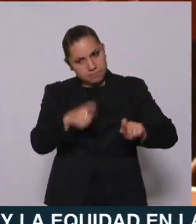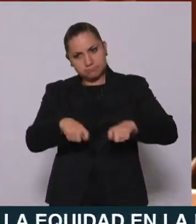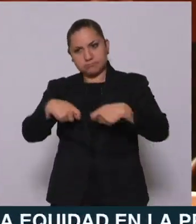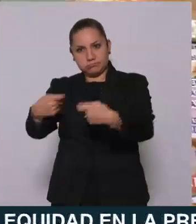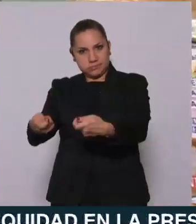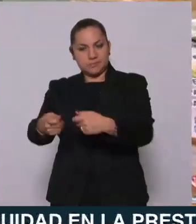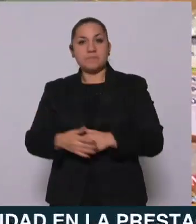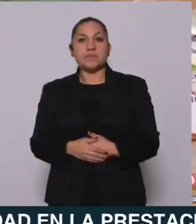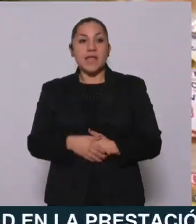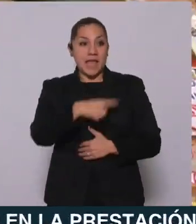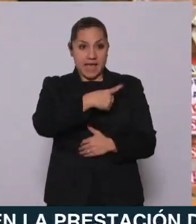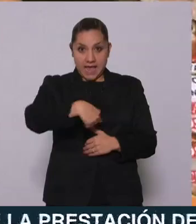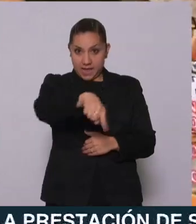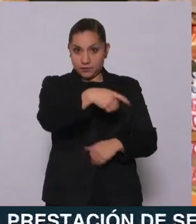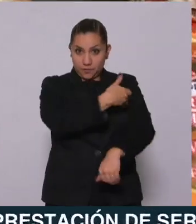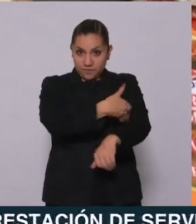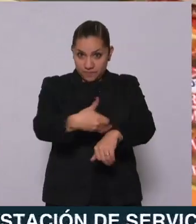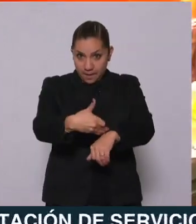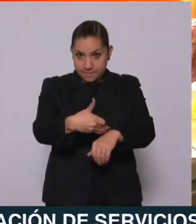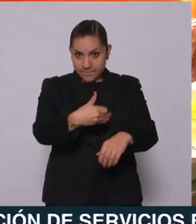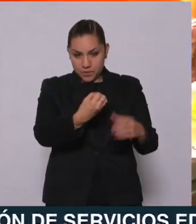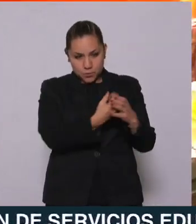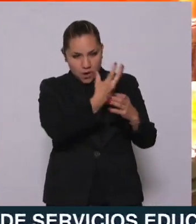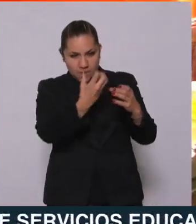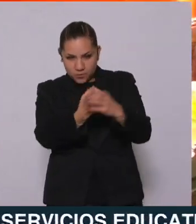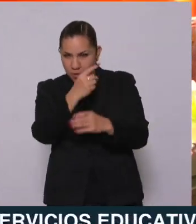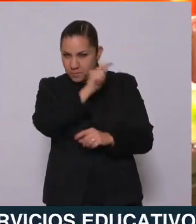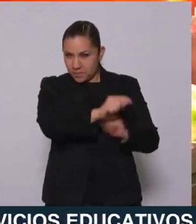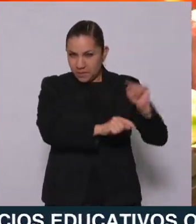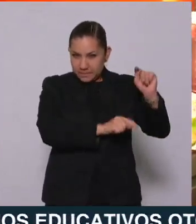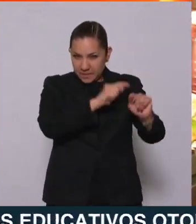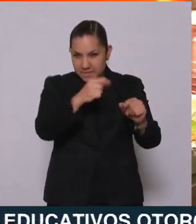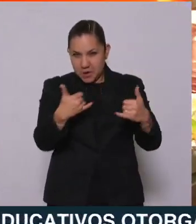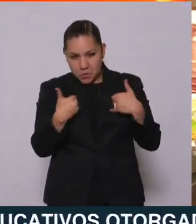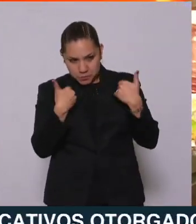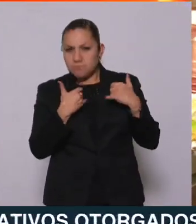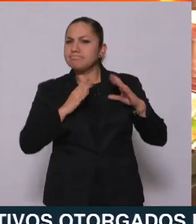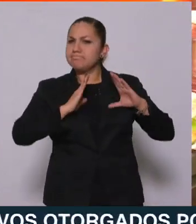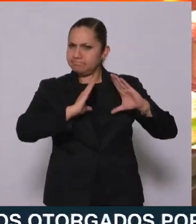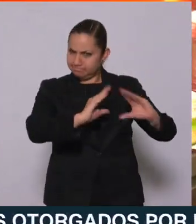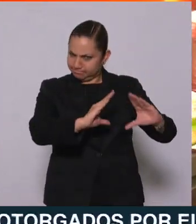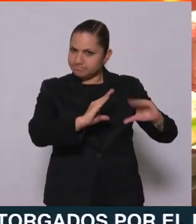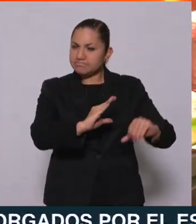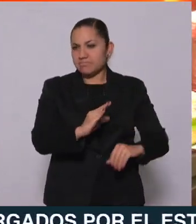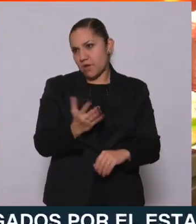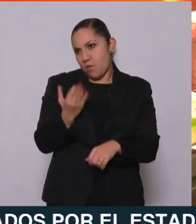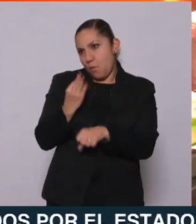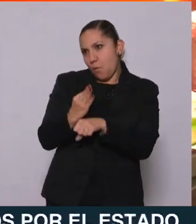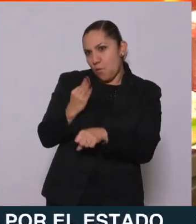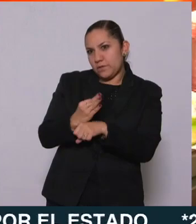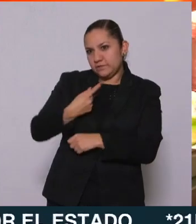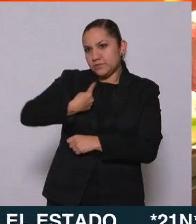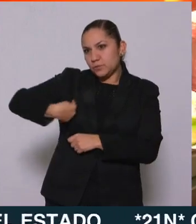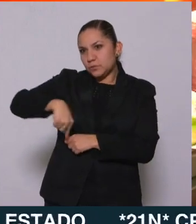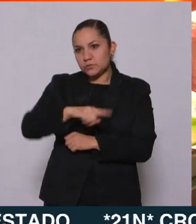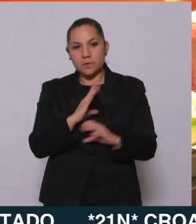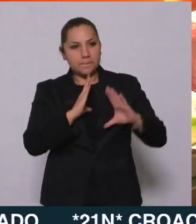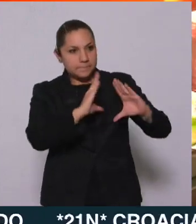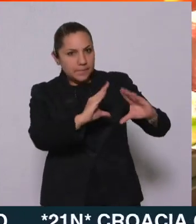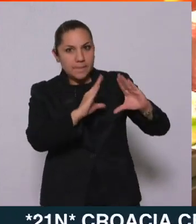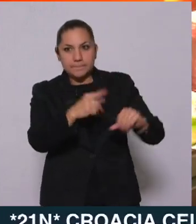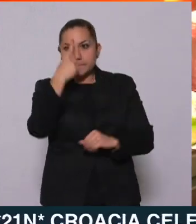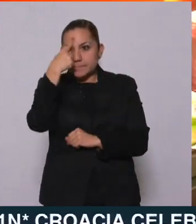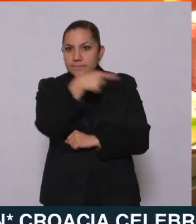también se les inculca el gusto por la vida culinaria. Nosotros estamos haciendo que ellos aprendan desde el inicio de